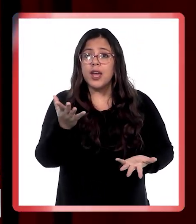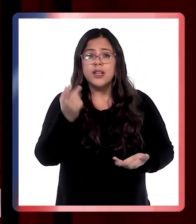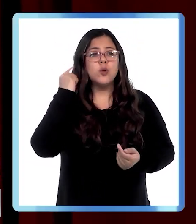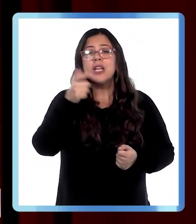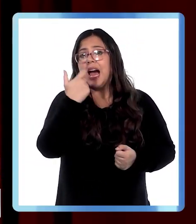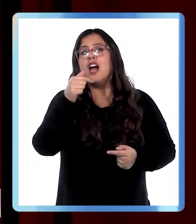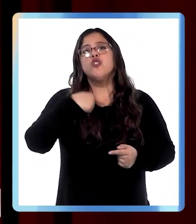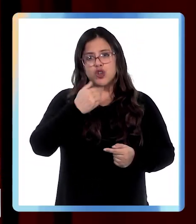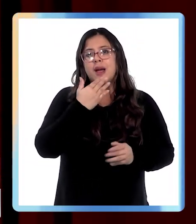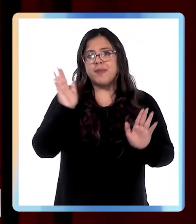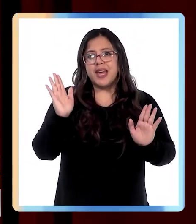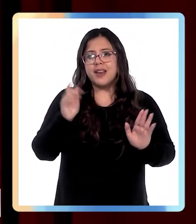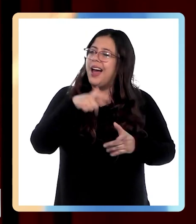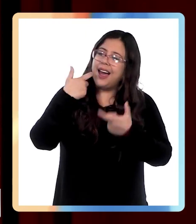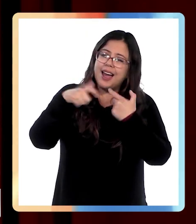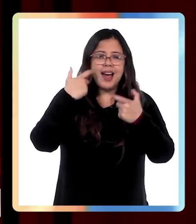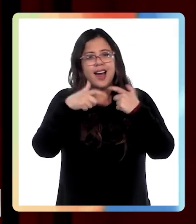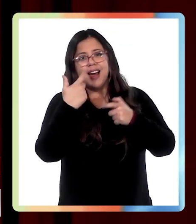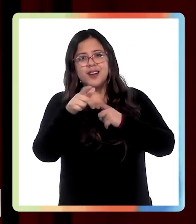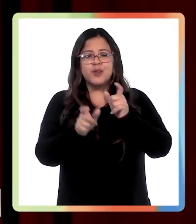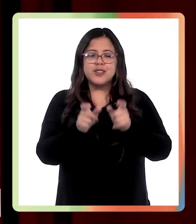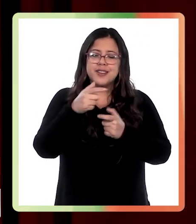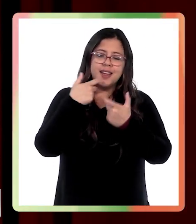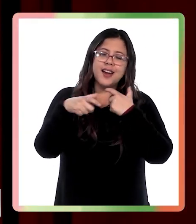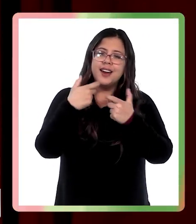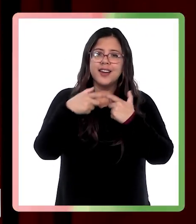varios Yo también me